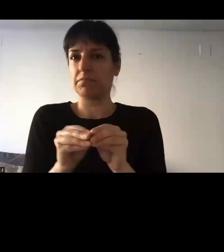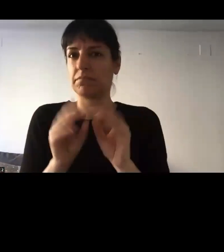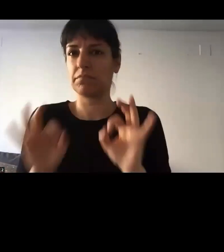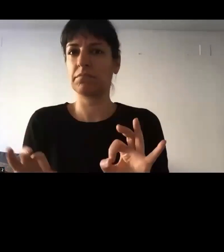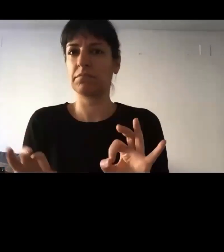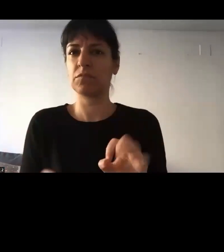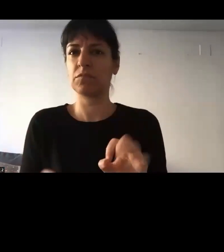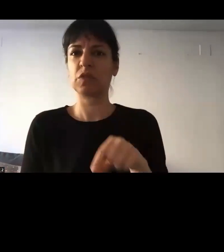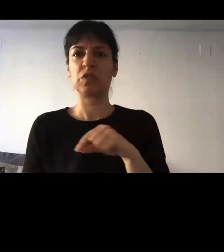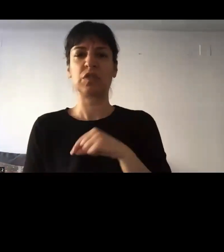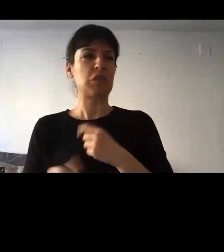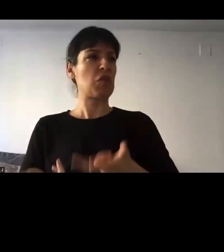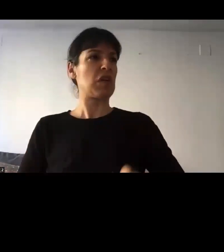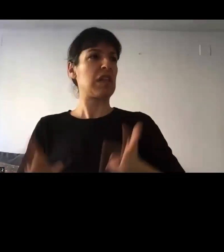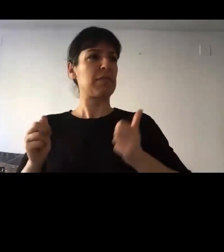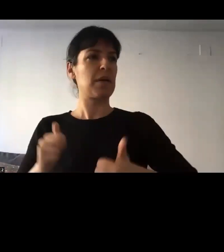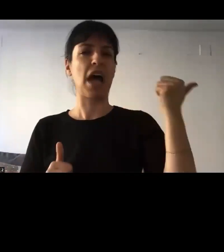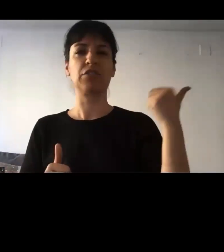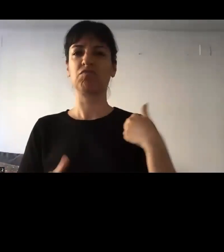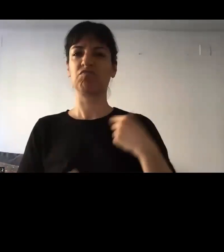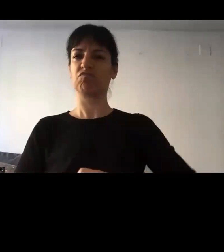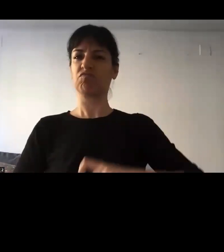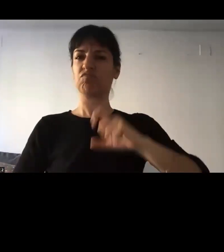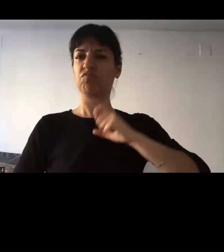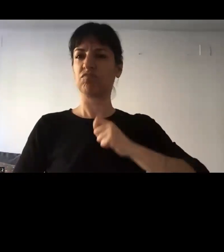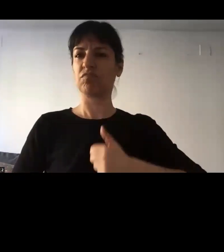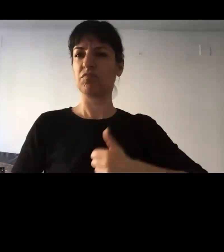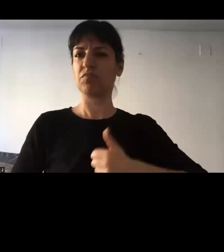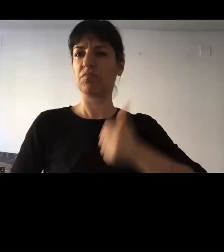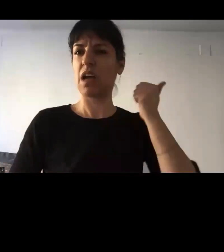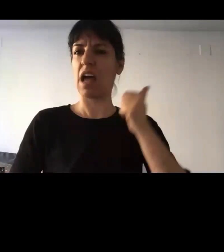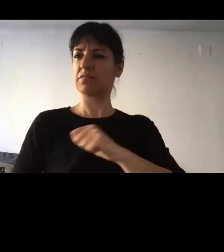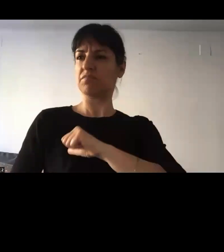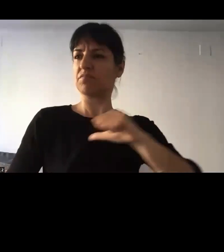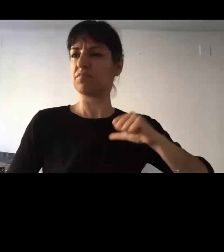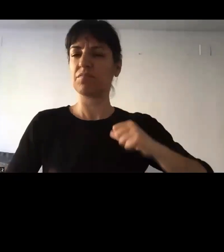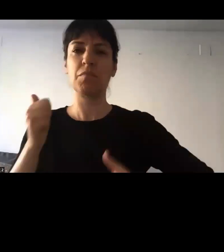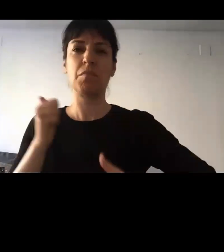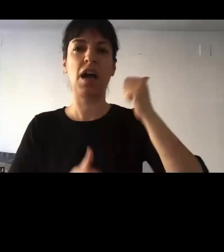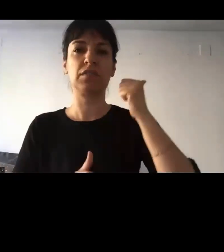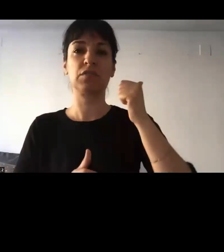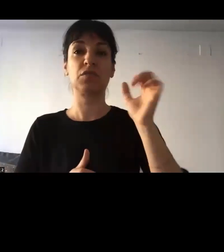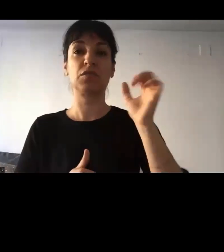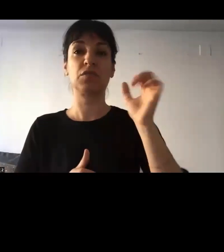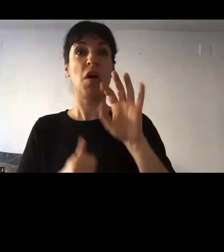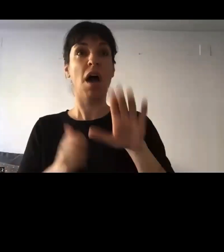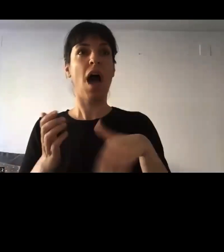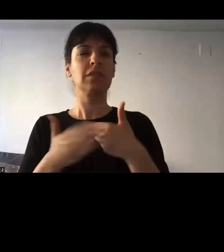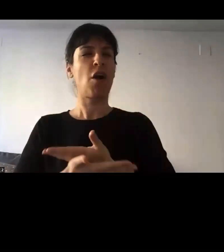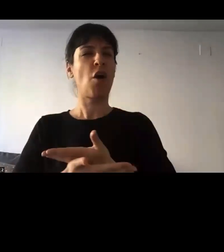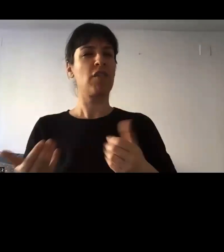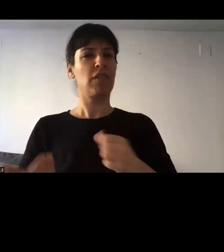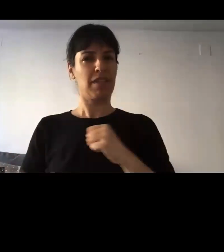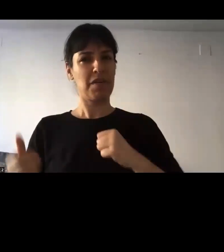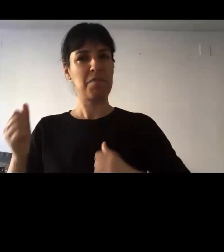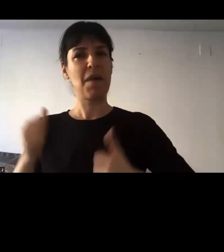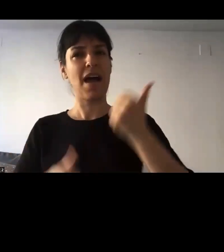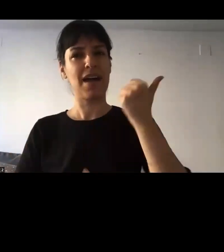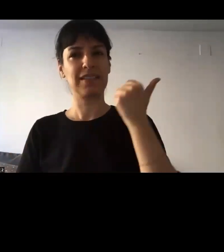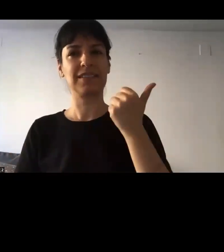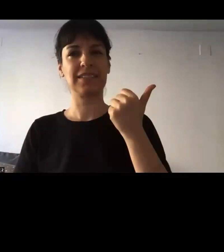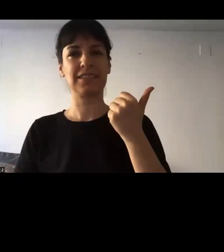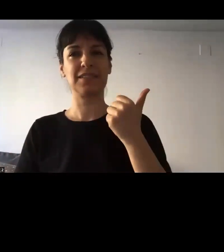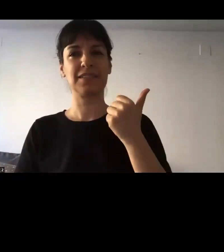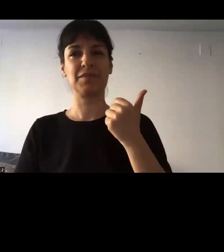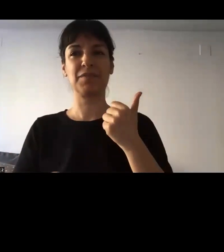o me siento más realizado o me siento más independiente o quizás incluso con más confianza porque al